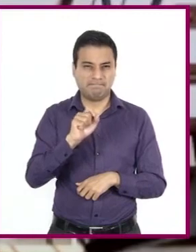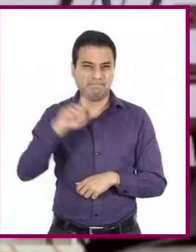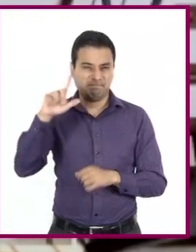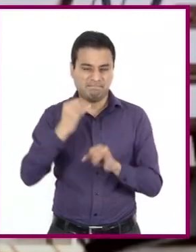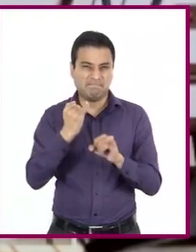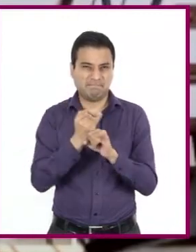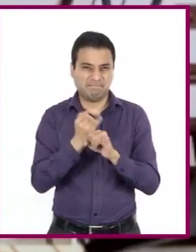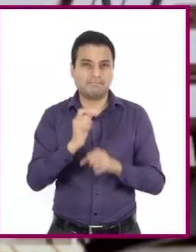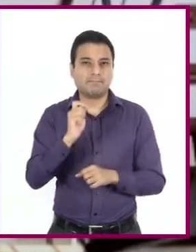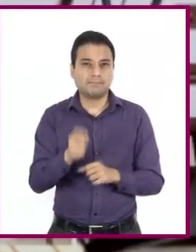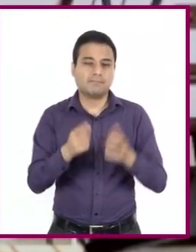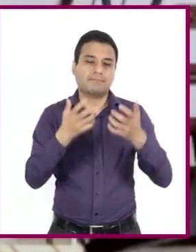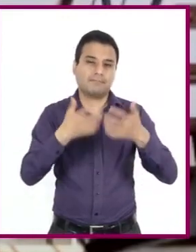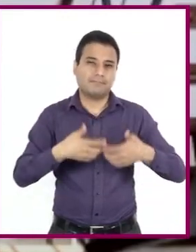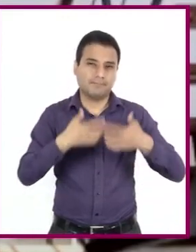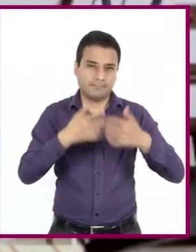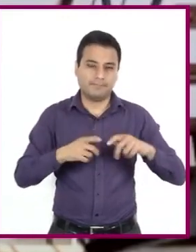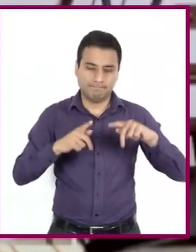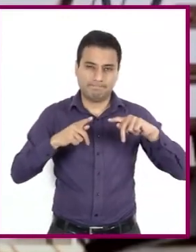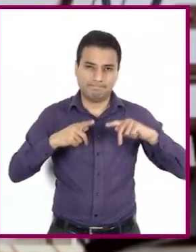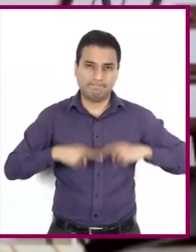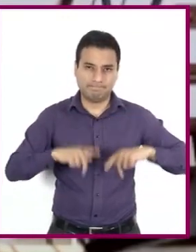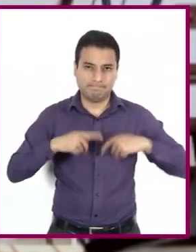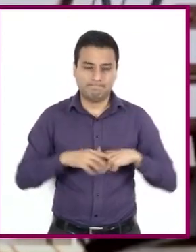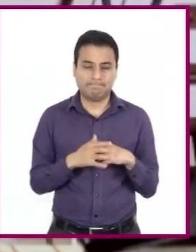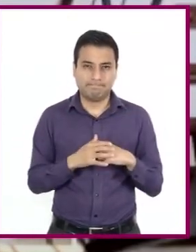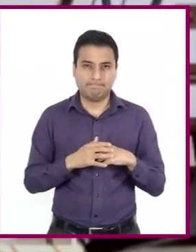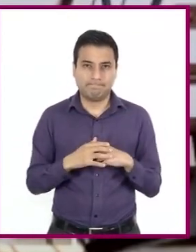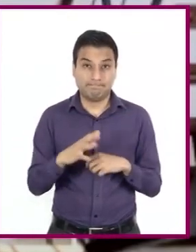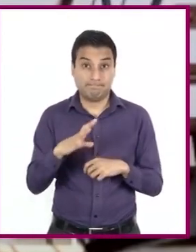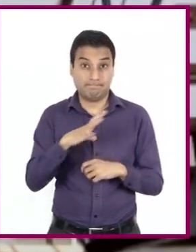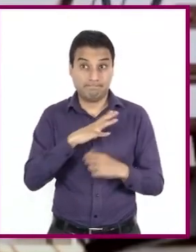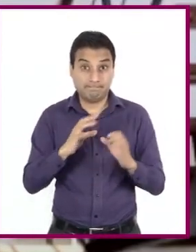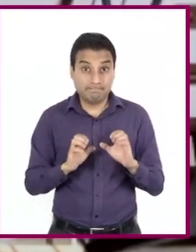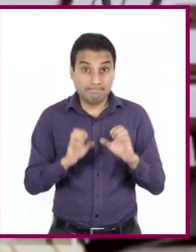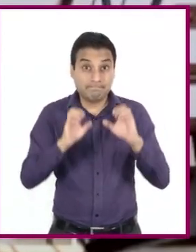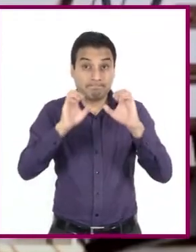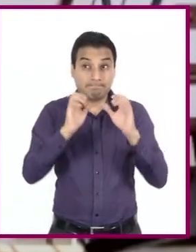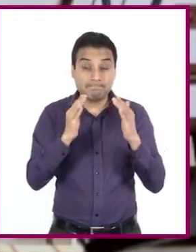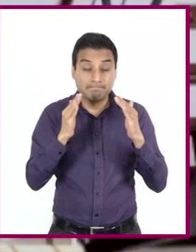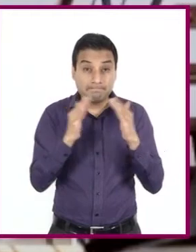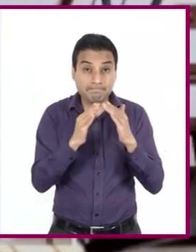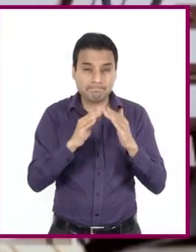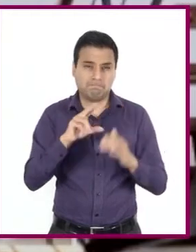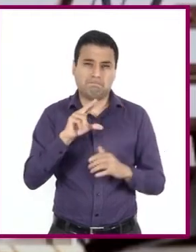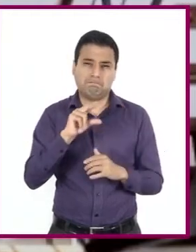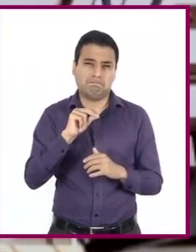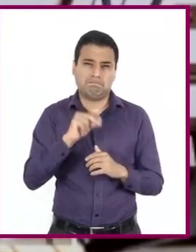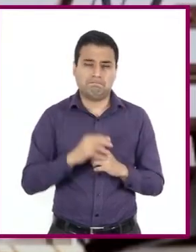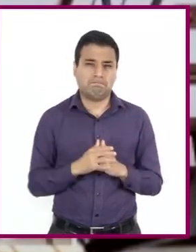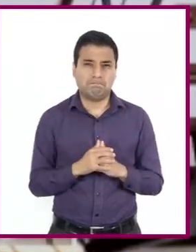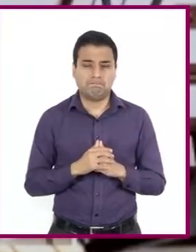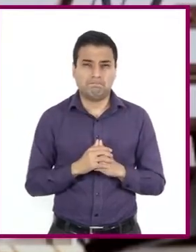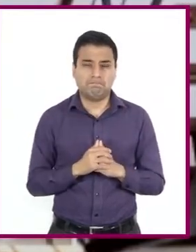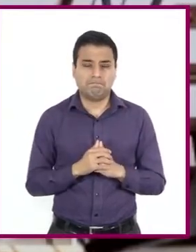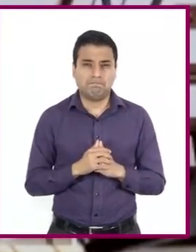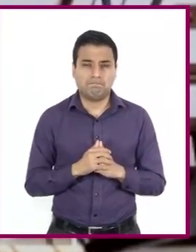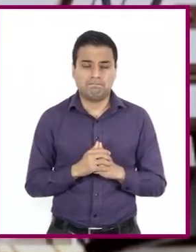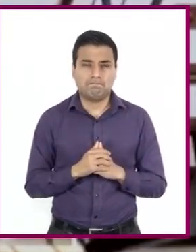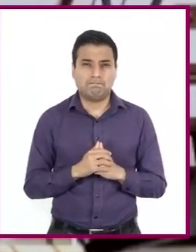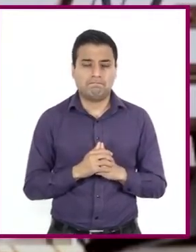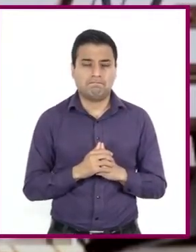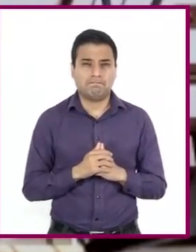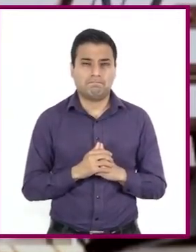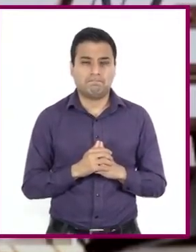con personas que trabajan, pero digamos que no tienen un edificio o una casa como otro tipo de empresas. Y en muchos